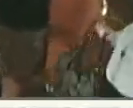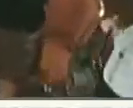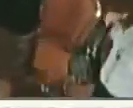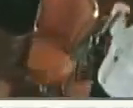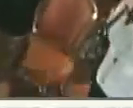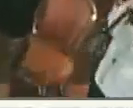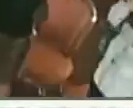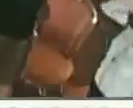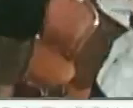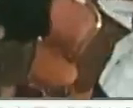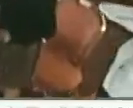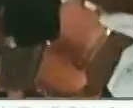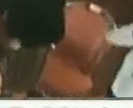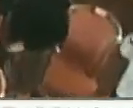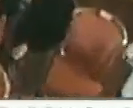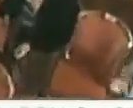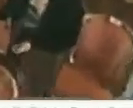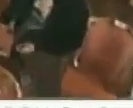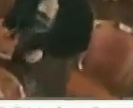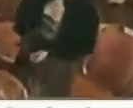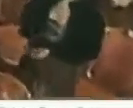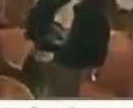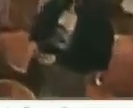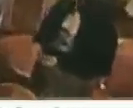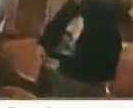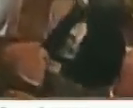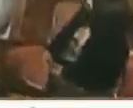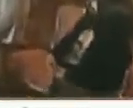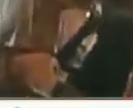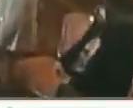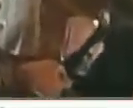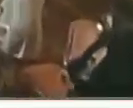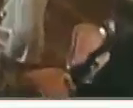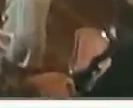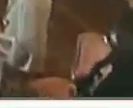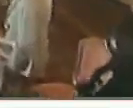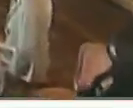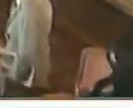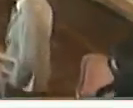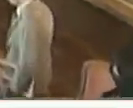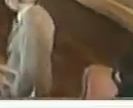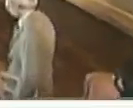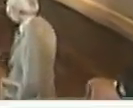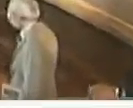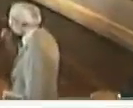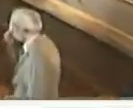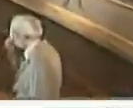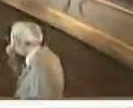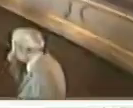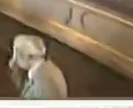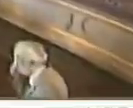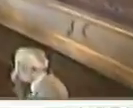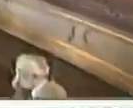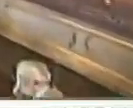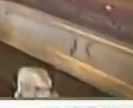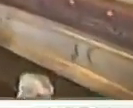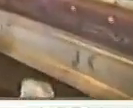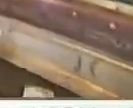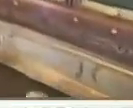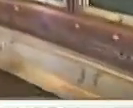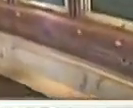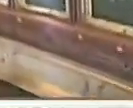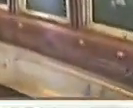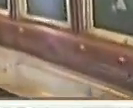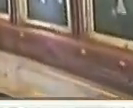Bolívar, que se ha realizado acá en el Salón Elíptico de la sede del Poder Legislativo Venezolano. Con estas imágenes nosotros